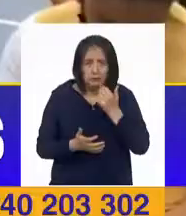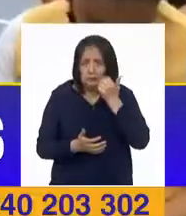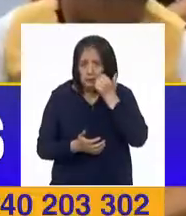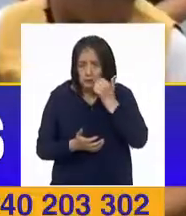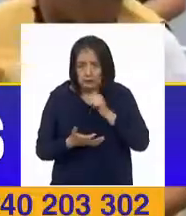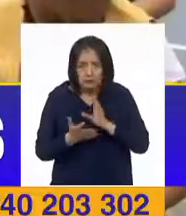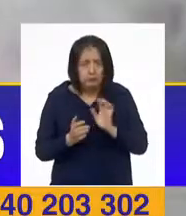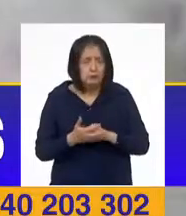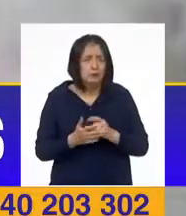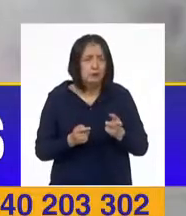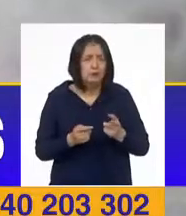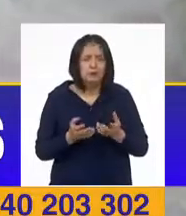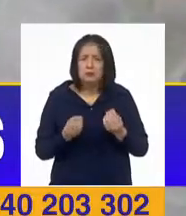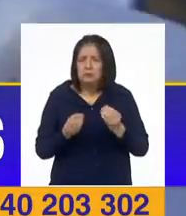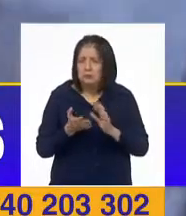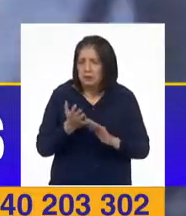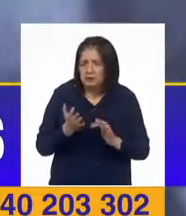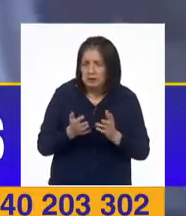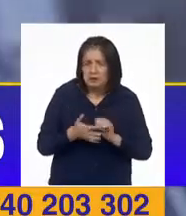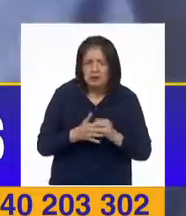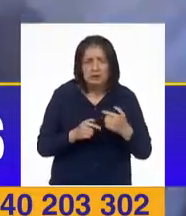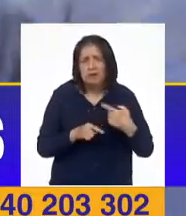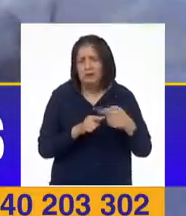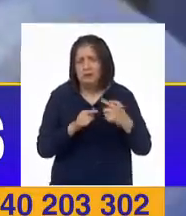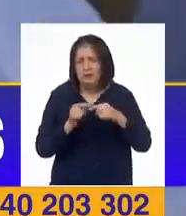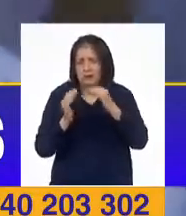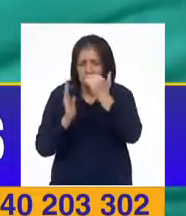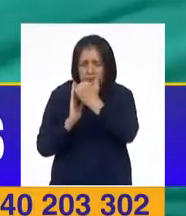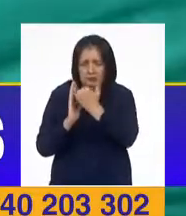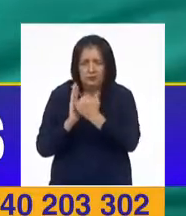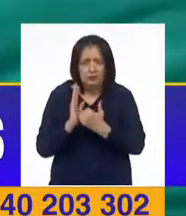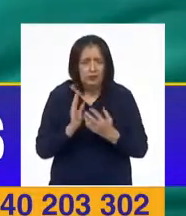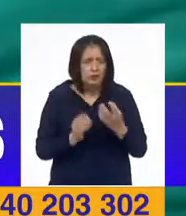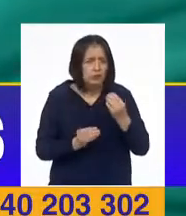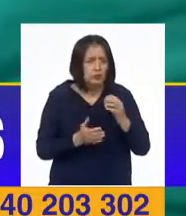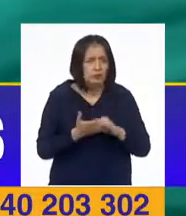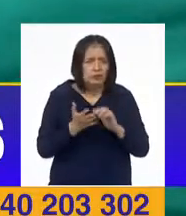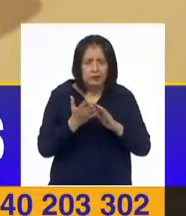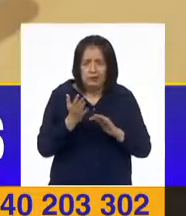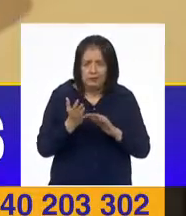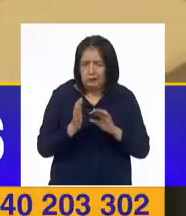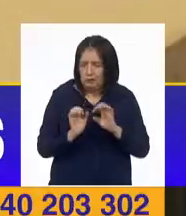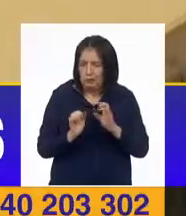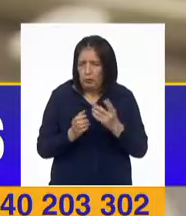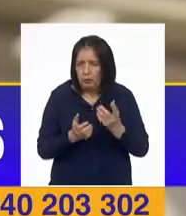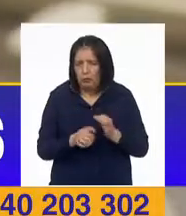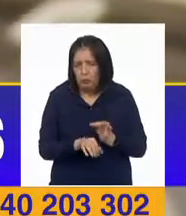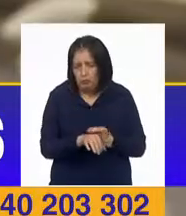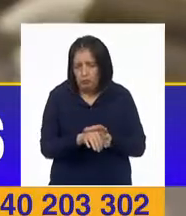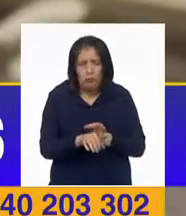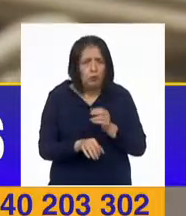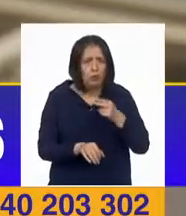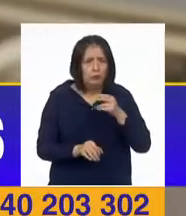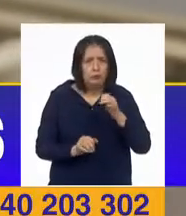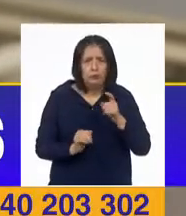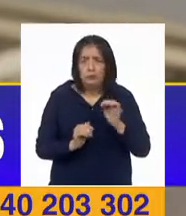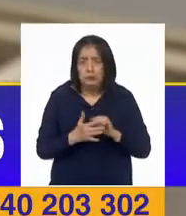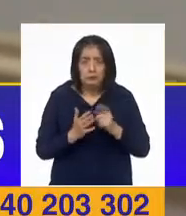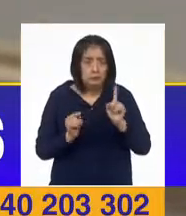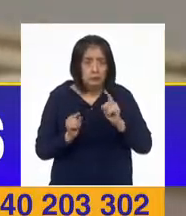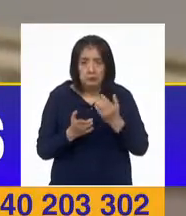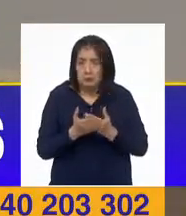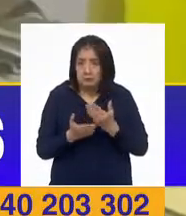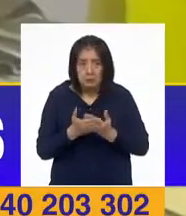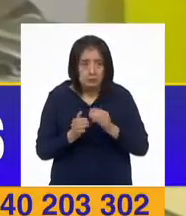menstruales, el patrón de sangrado y otros parámetros como perfiles de coagulación o nivel de hormonas. En tanto, aunque aún no hay